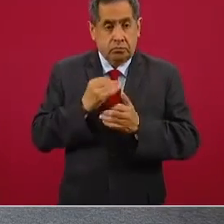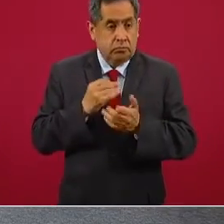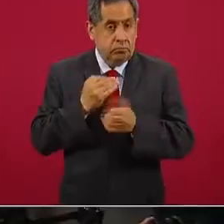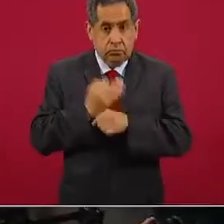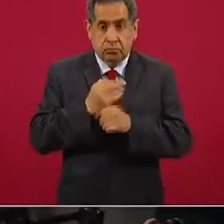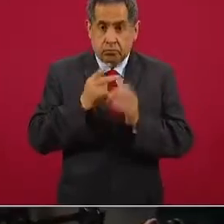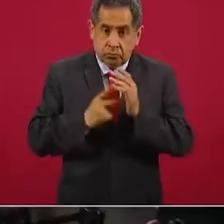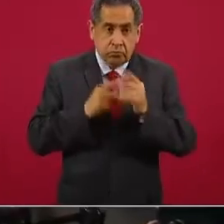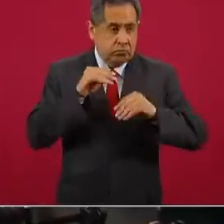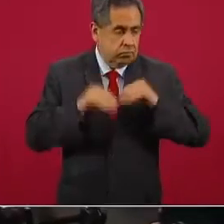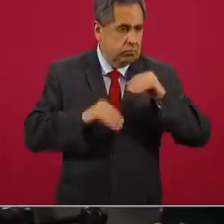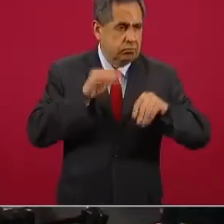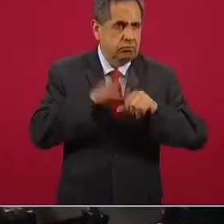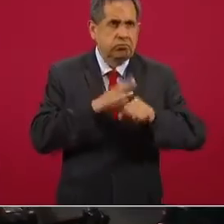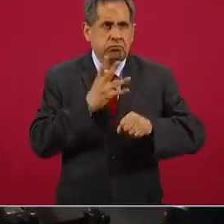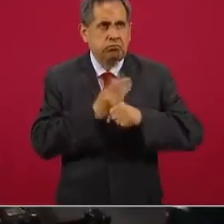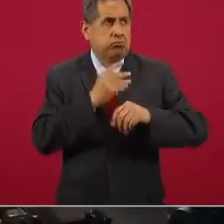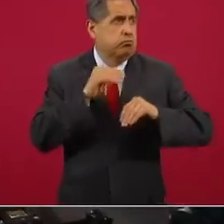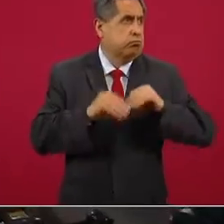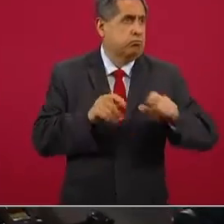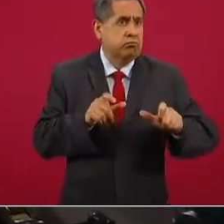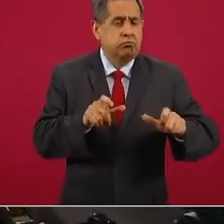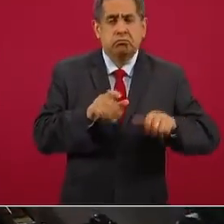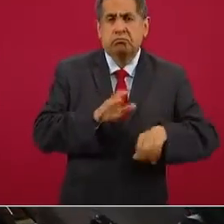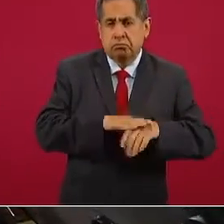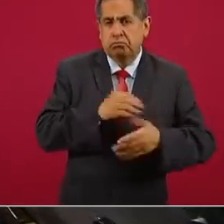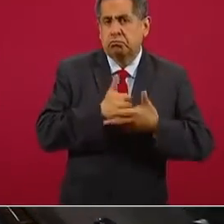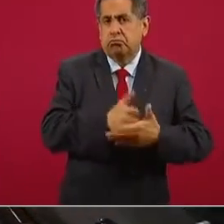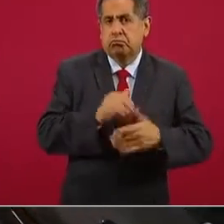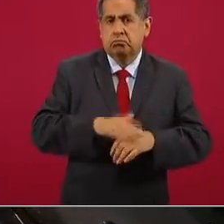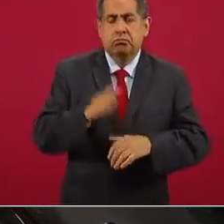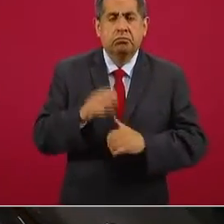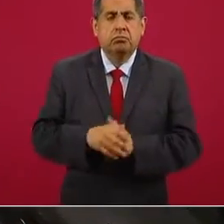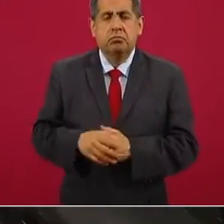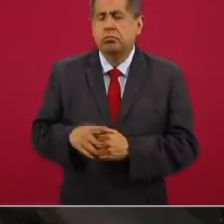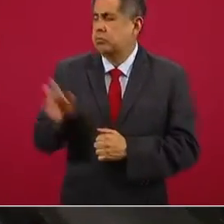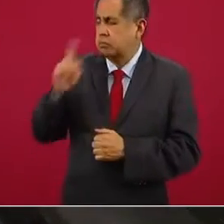acciones para fortalecer. Sí, pero